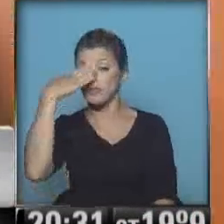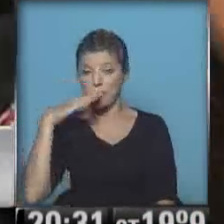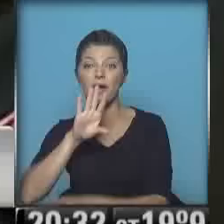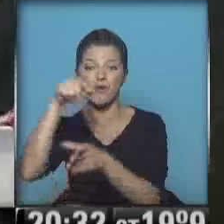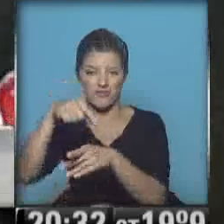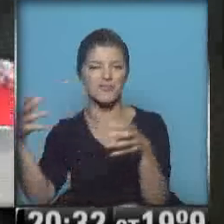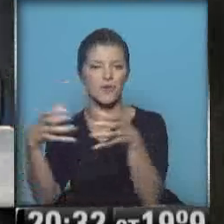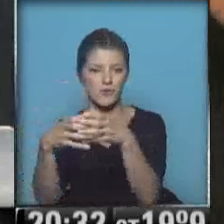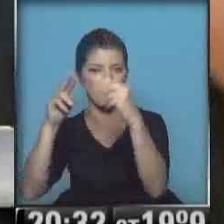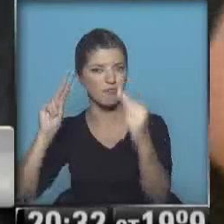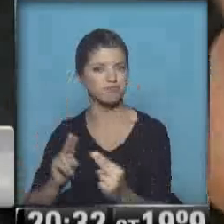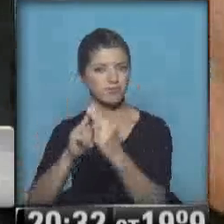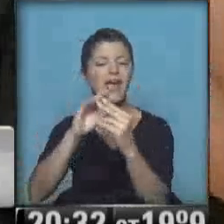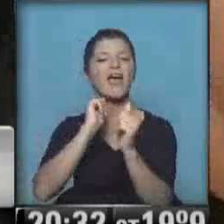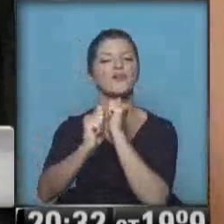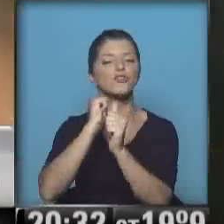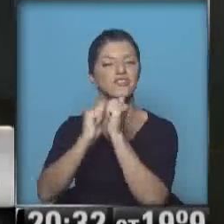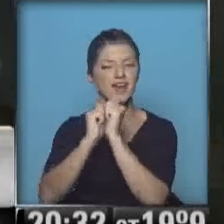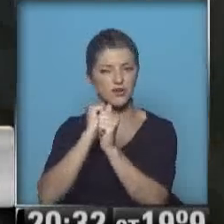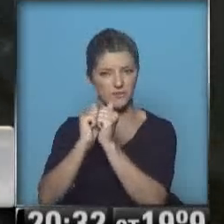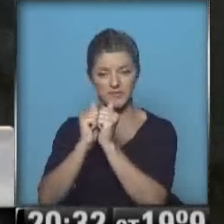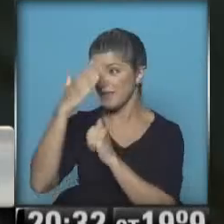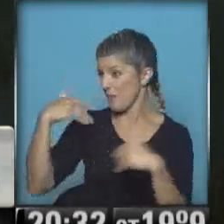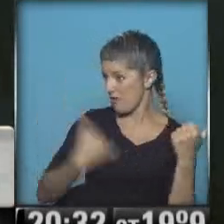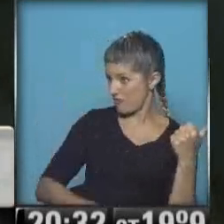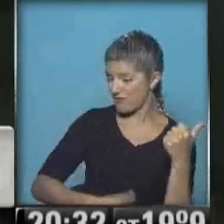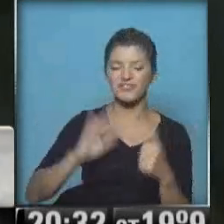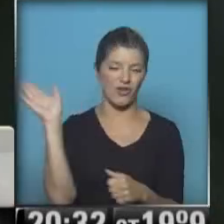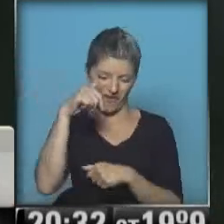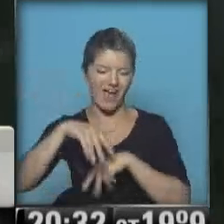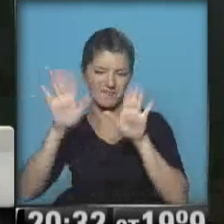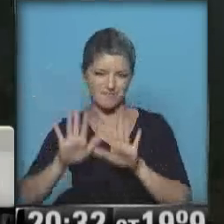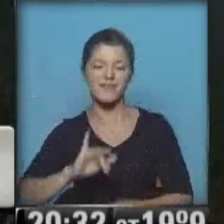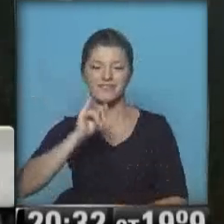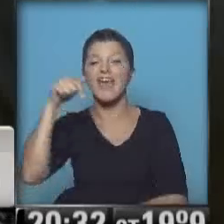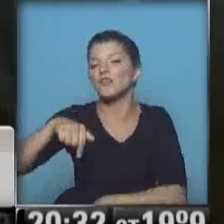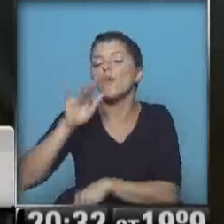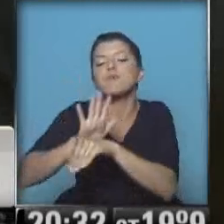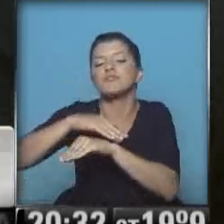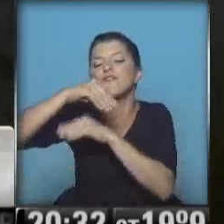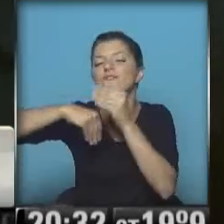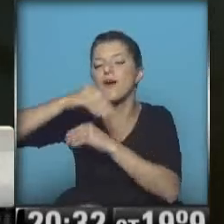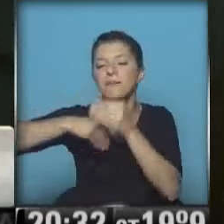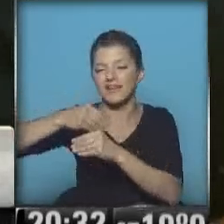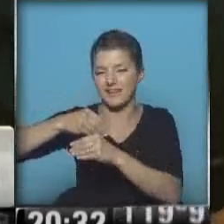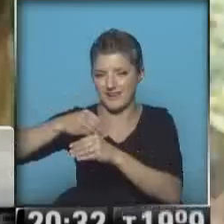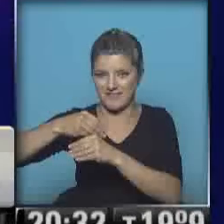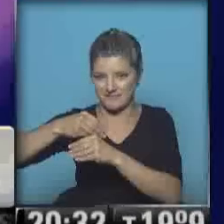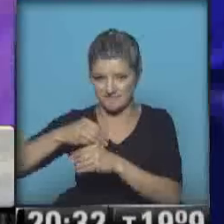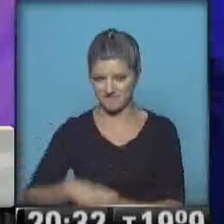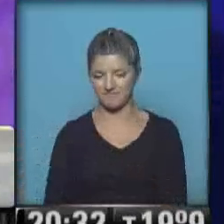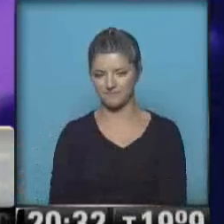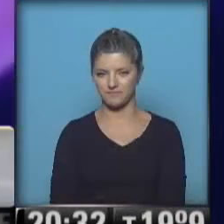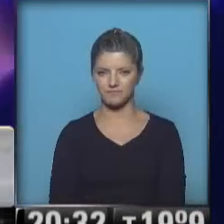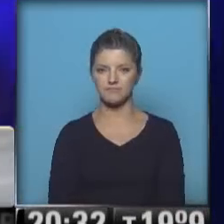amigos en Rosario. ¿Se armó la guitarra? Y se armó todo acá ahora. Sí, esto es una familia, somos todo uno con los redondos. Llega